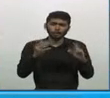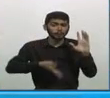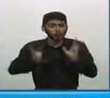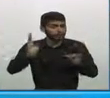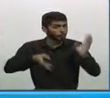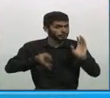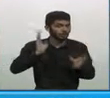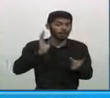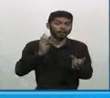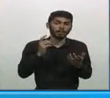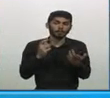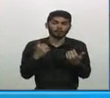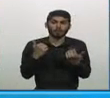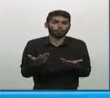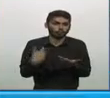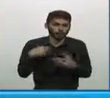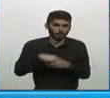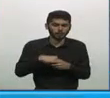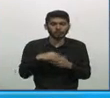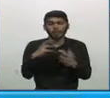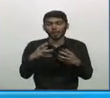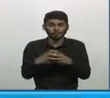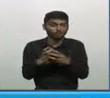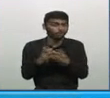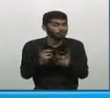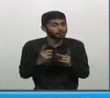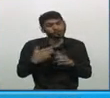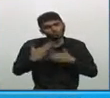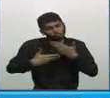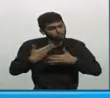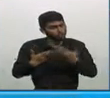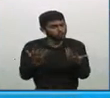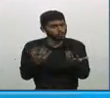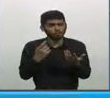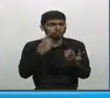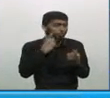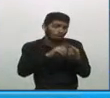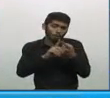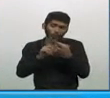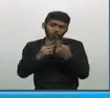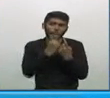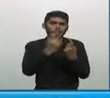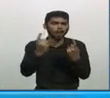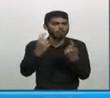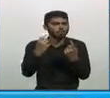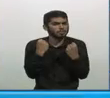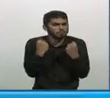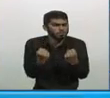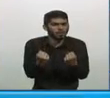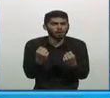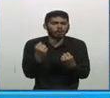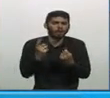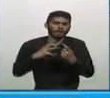esperemos que nosotros podamos seguir respondiendo la misma manera nos conocemos sabemos lo que podemos rendir cada uno es bueno siempre hay cosas que mejorar